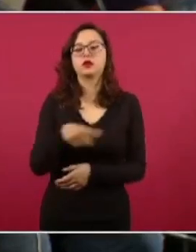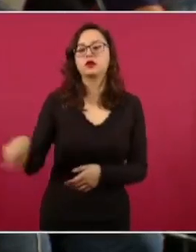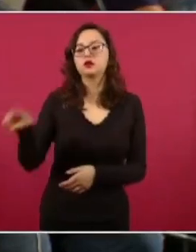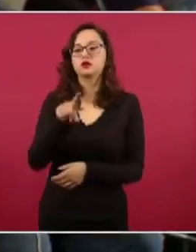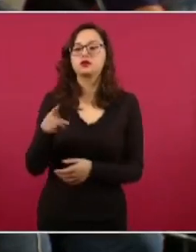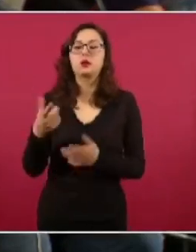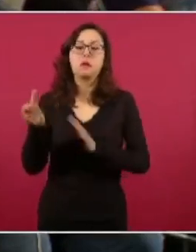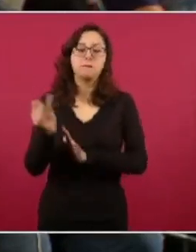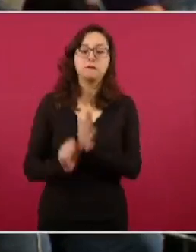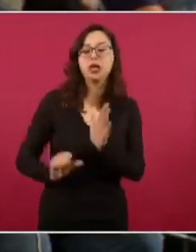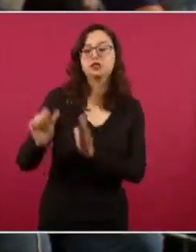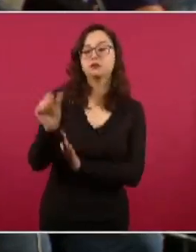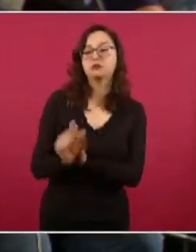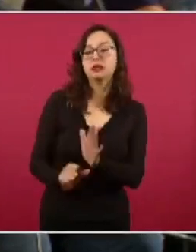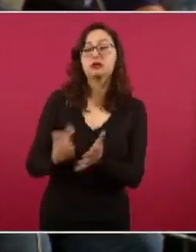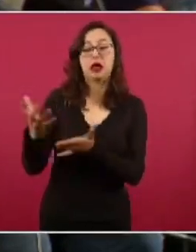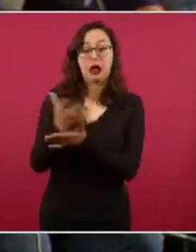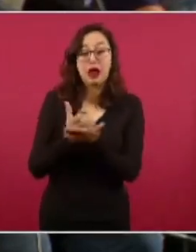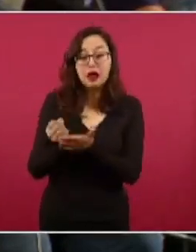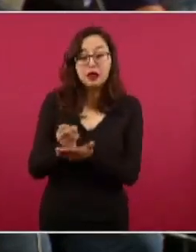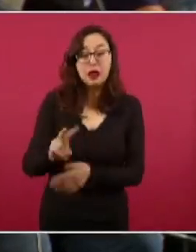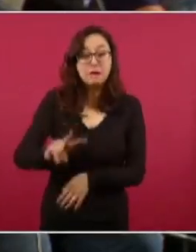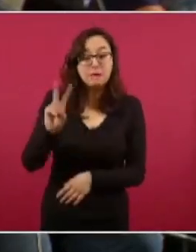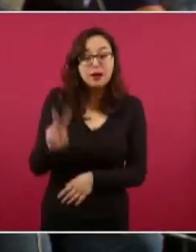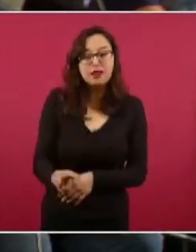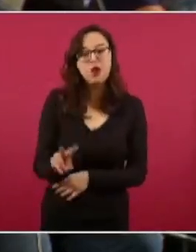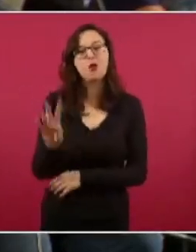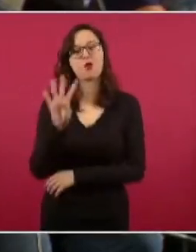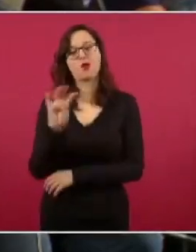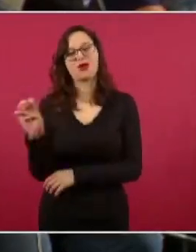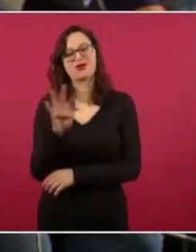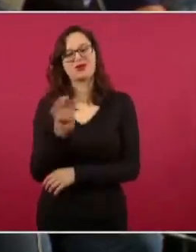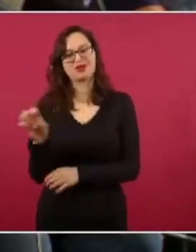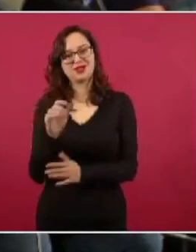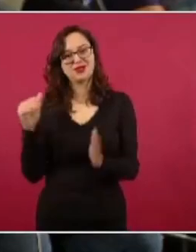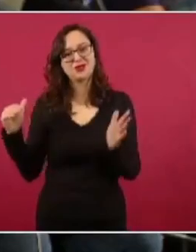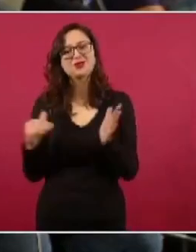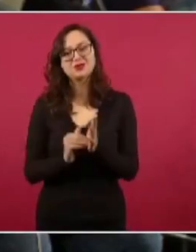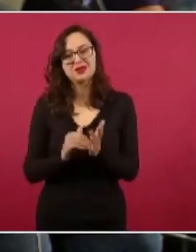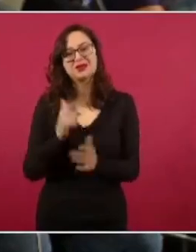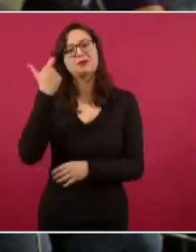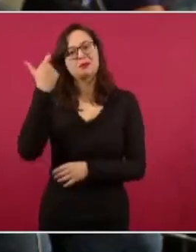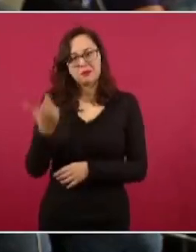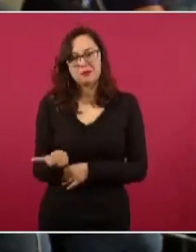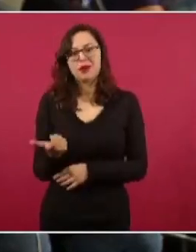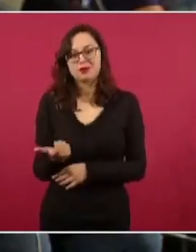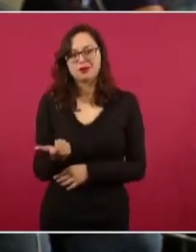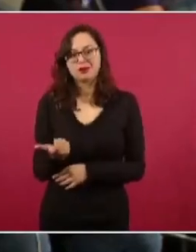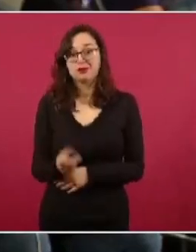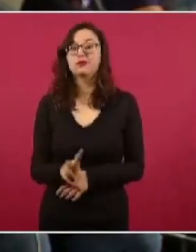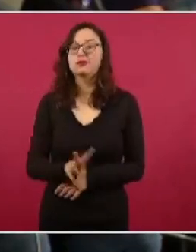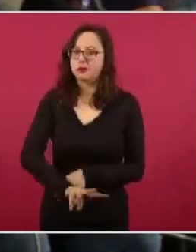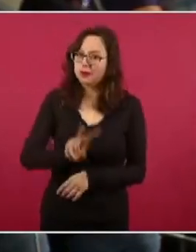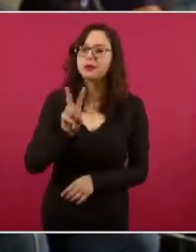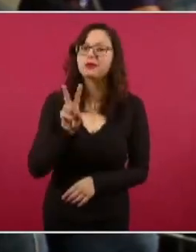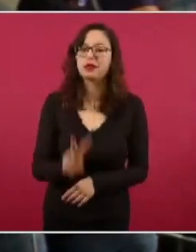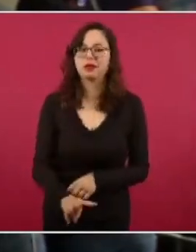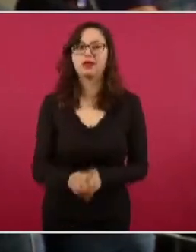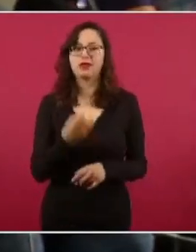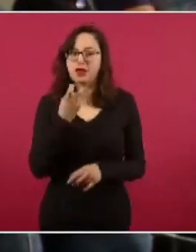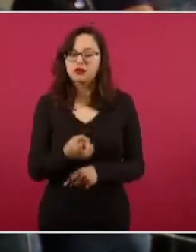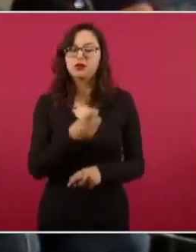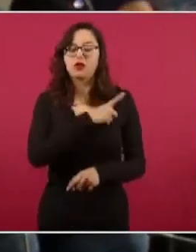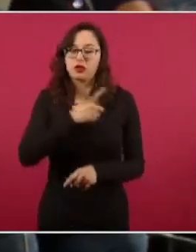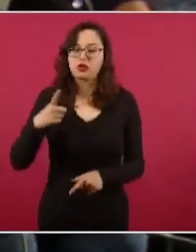de 400,000 pesos mensuales. Esto es el sueldo bruto y hay que verlo como sueldo bruto para que el pueblo mexicano